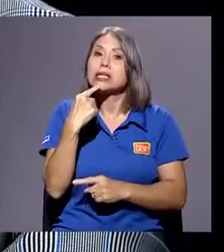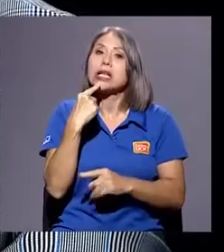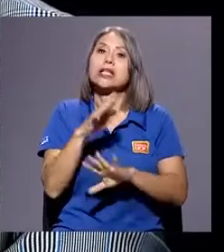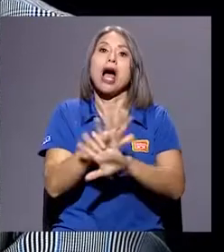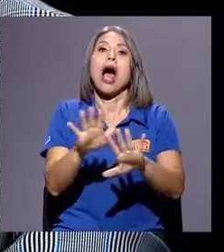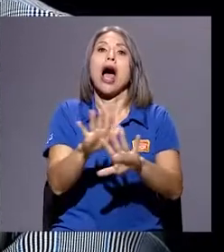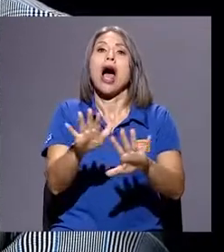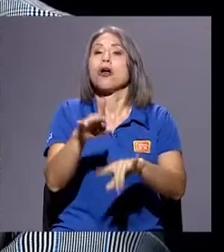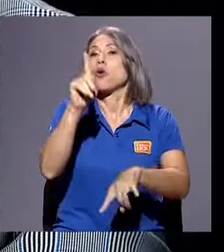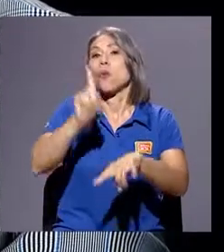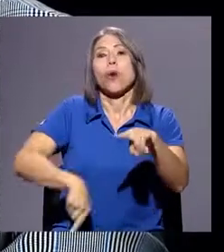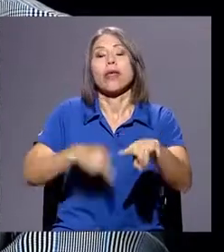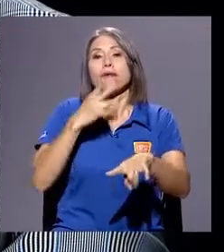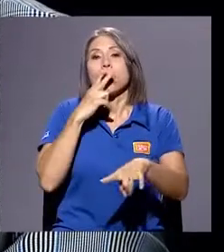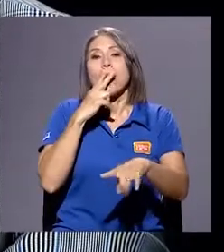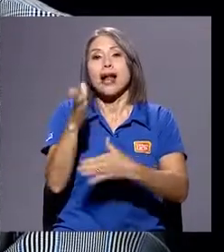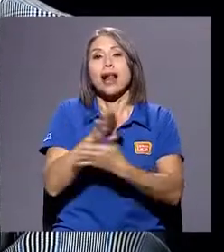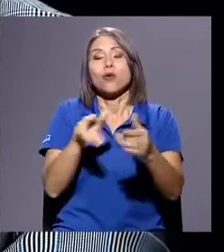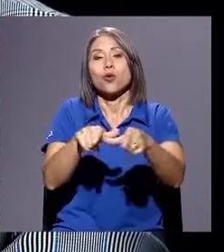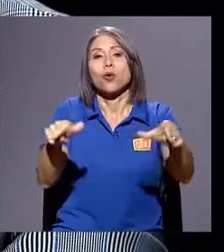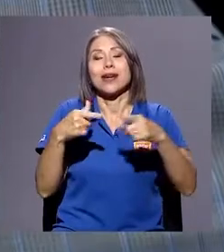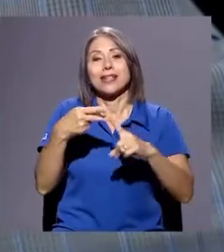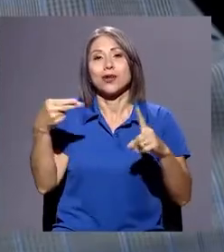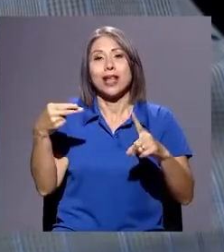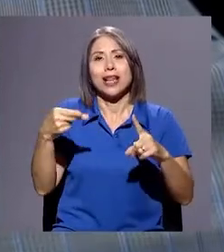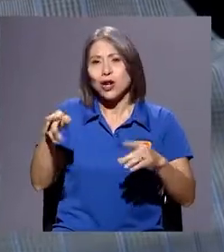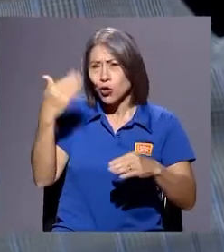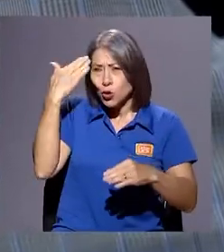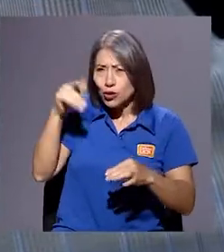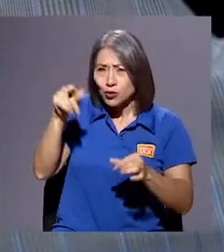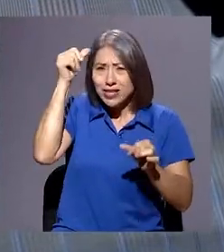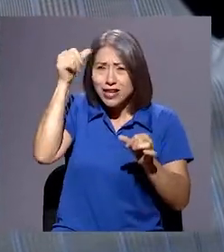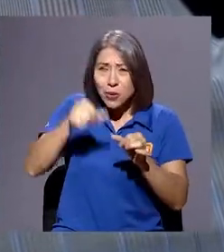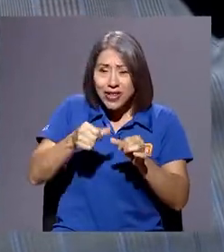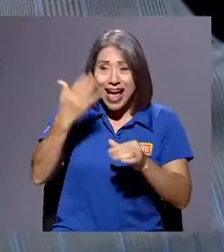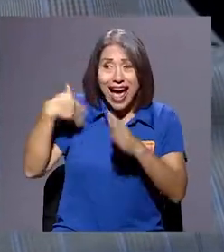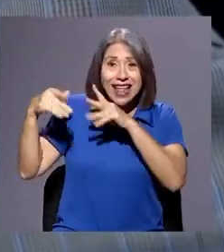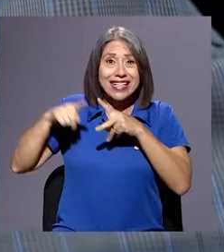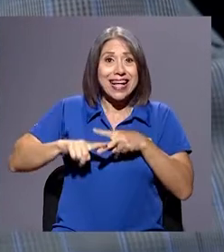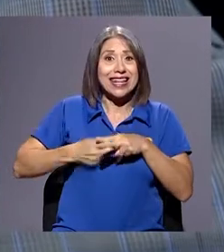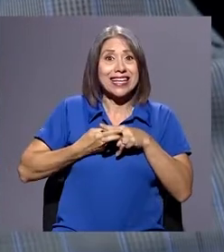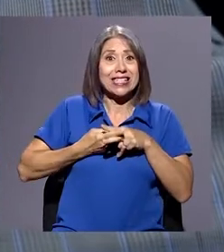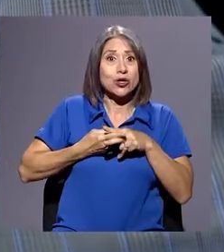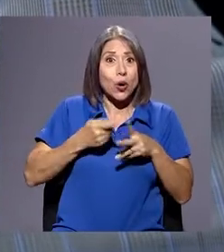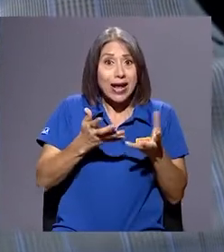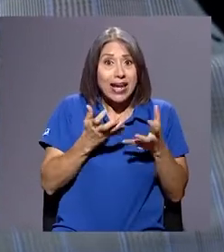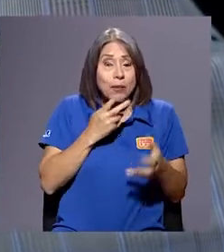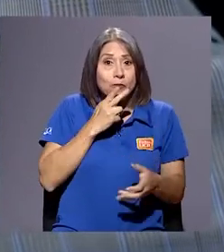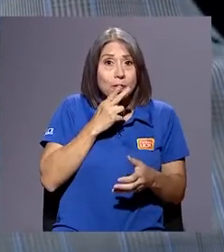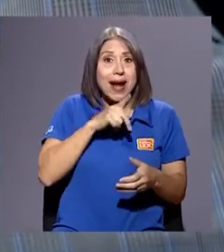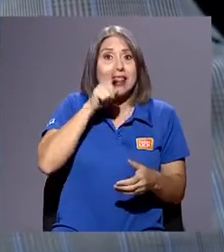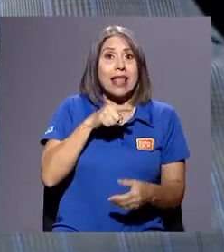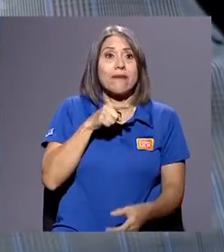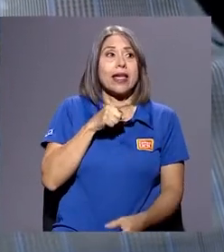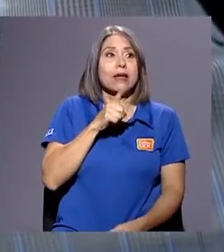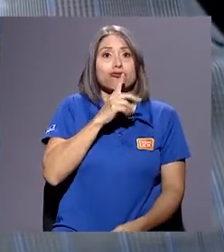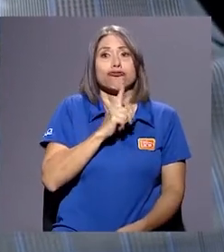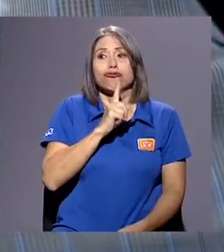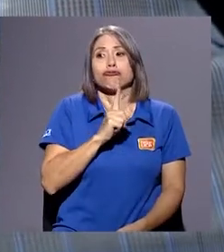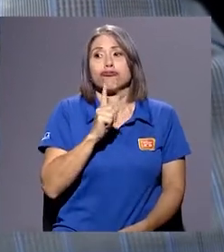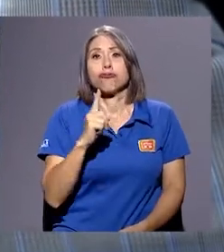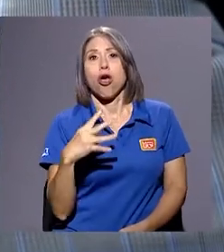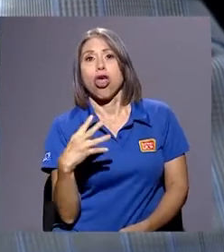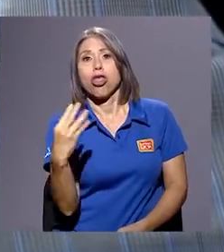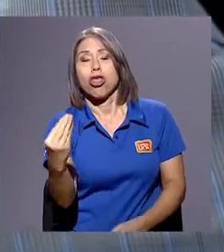en algunas zonas del hotel. Porque no sé si usted recuerda que al inicio nos obligaban a ir a la calle a fumar. Y era un